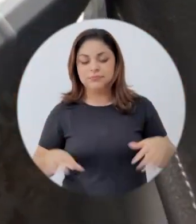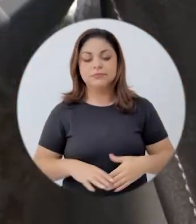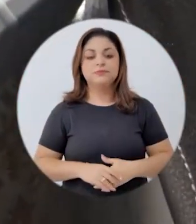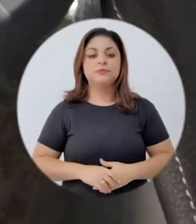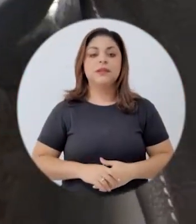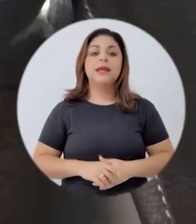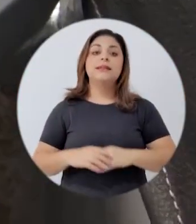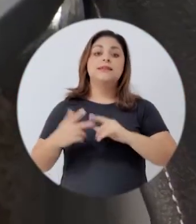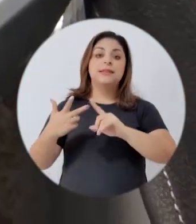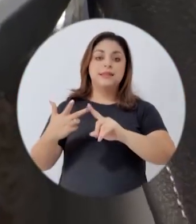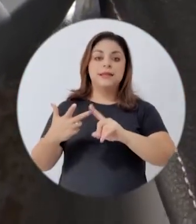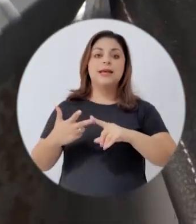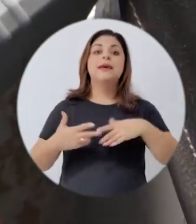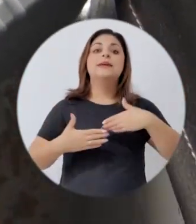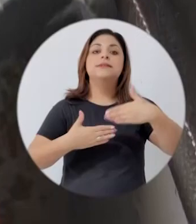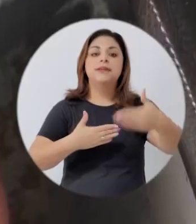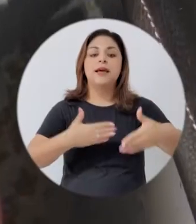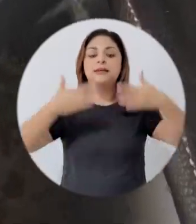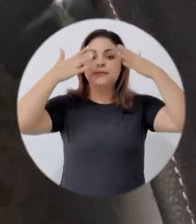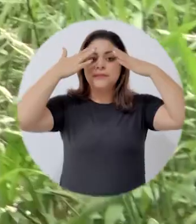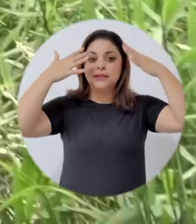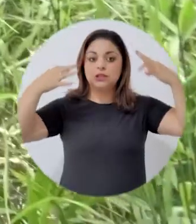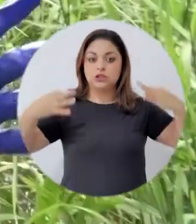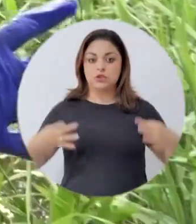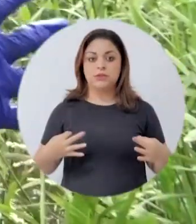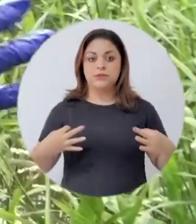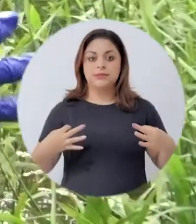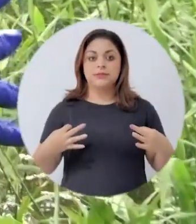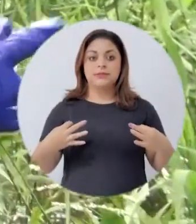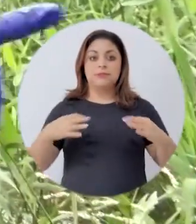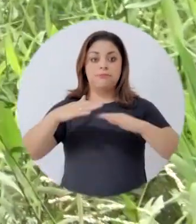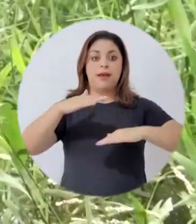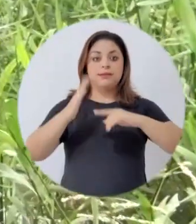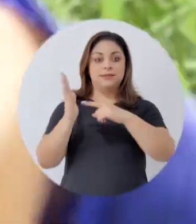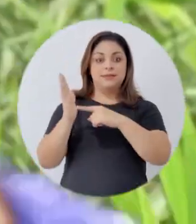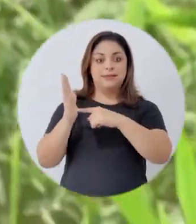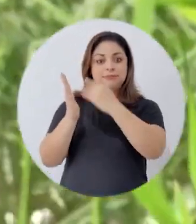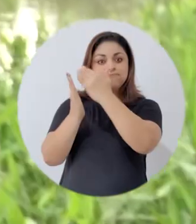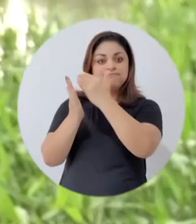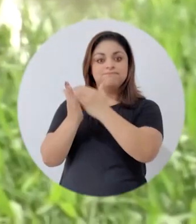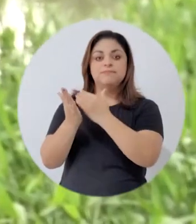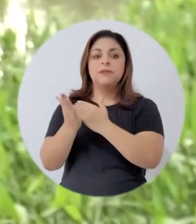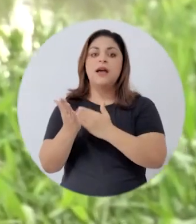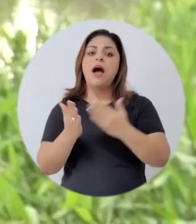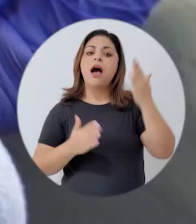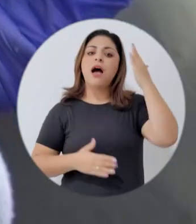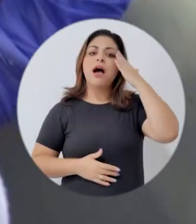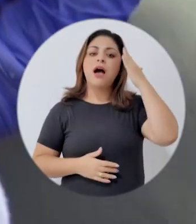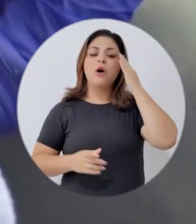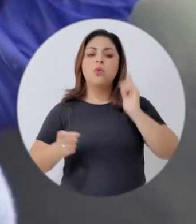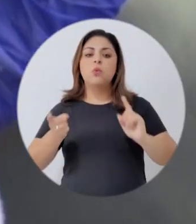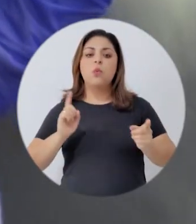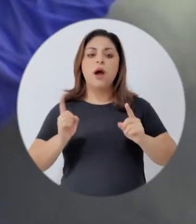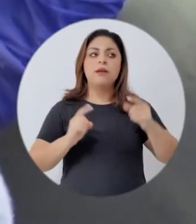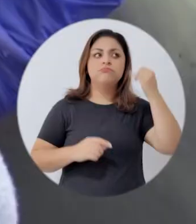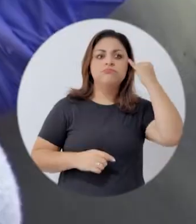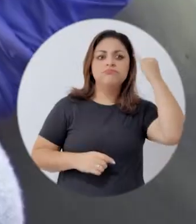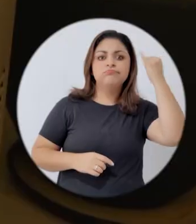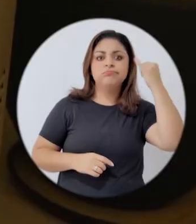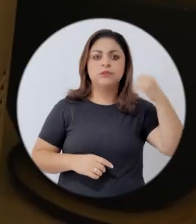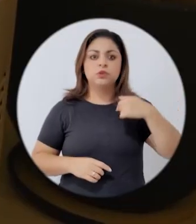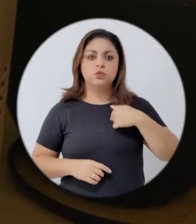de esto, empezar a tomar decisiones con base en ese inventario para determinar qué iniciativas voy a